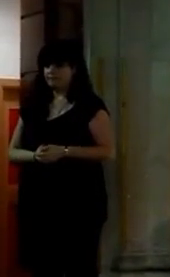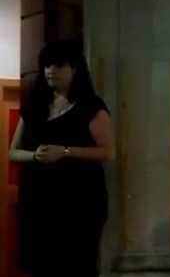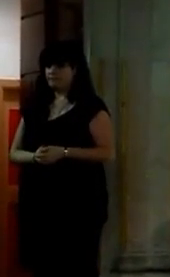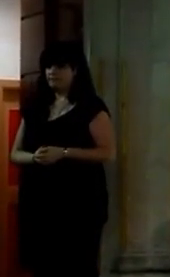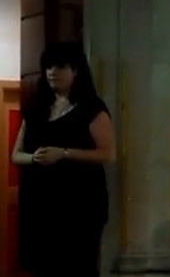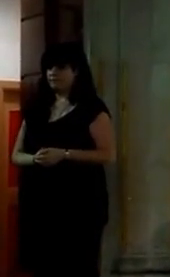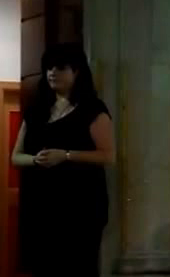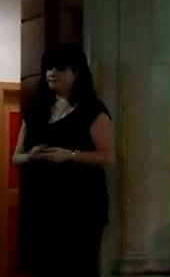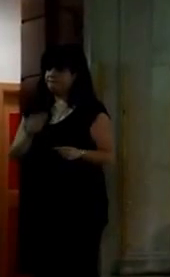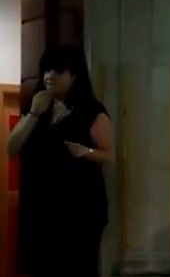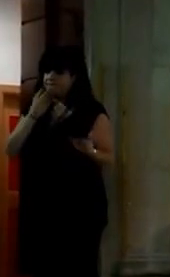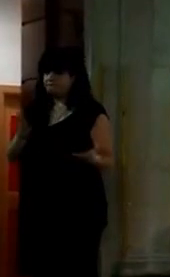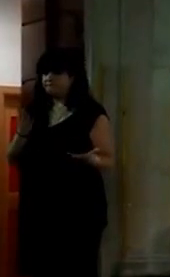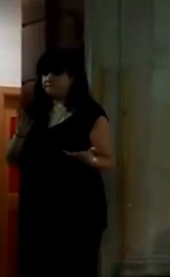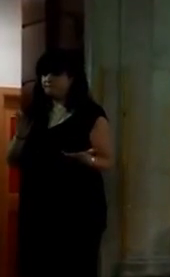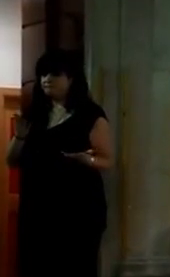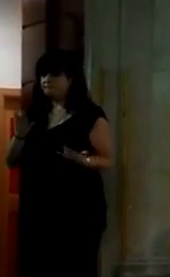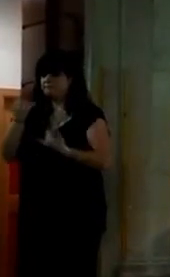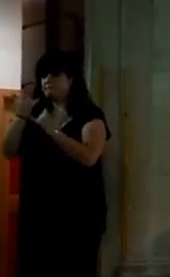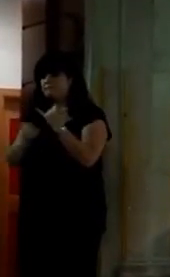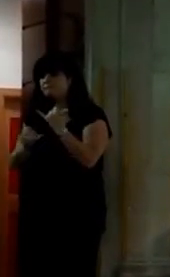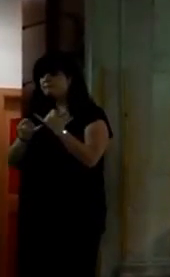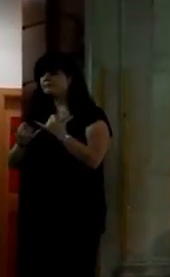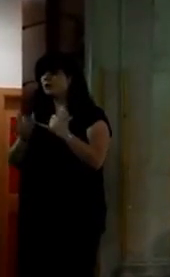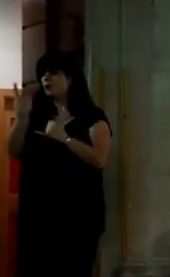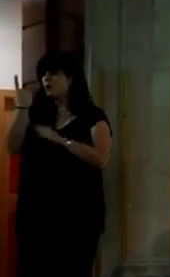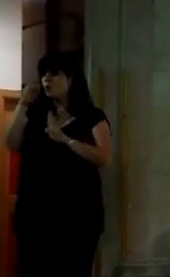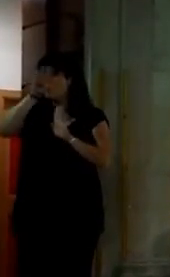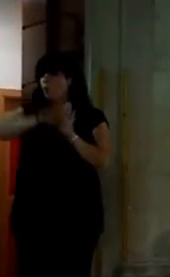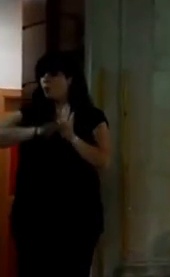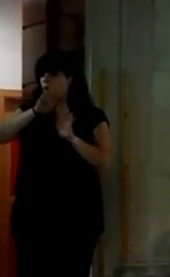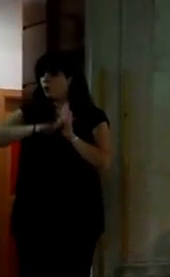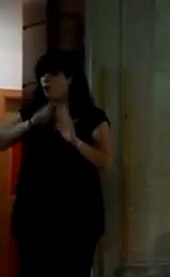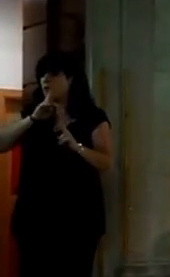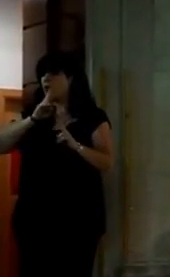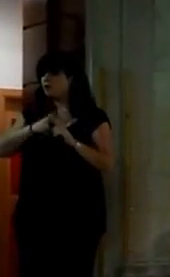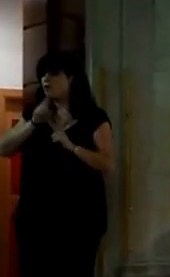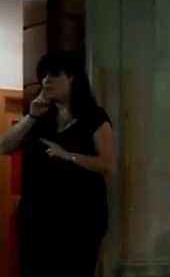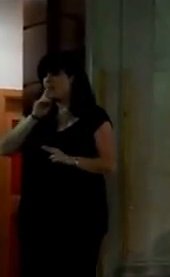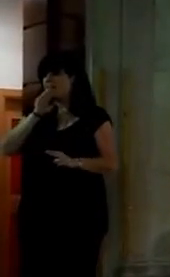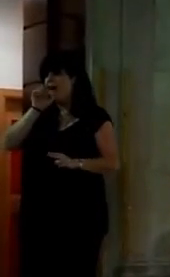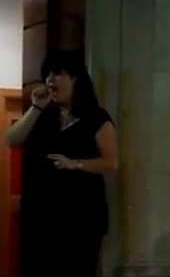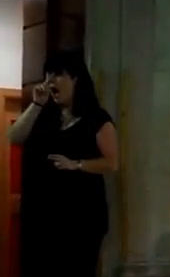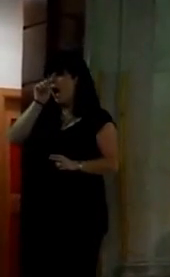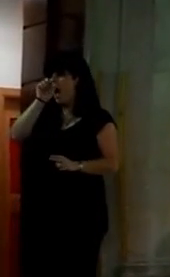Pois faltoulle acudir a un programa que se chama Adán y Eva,